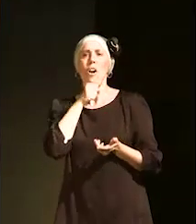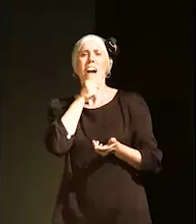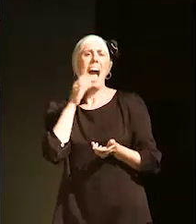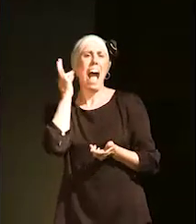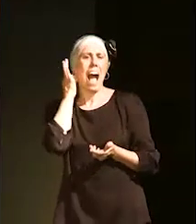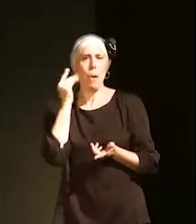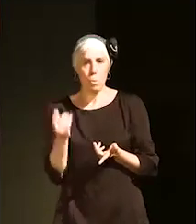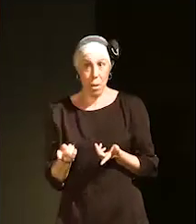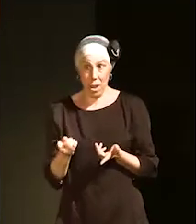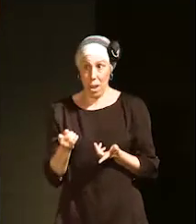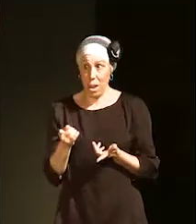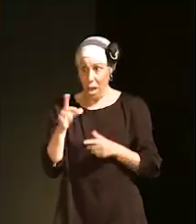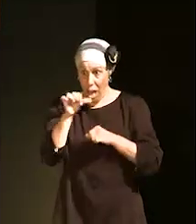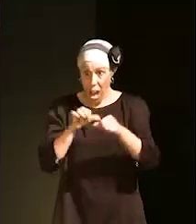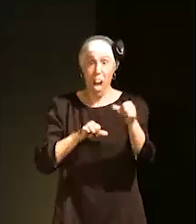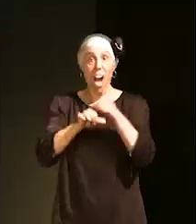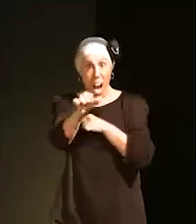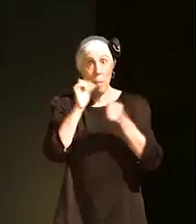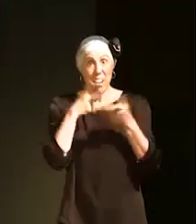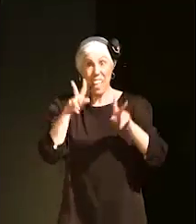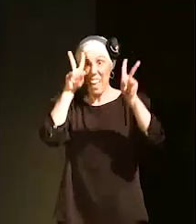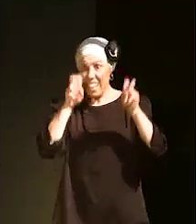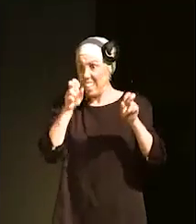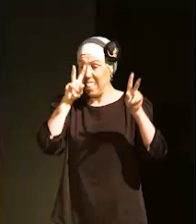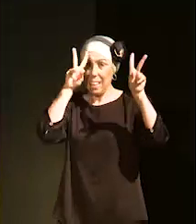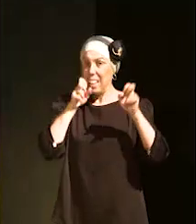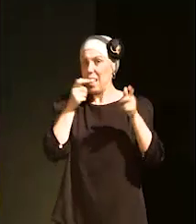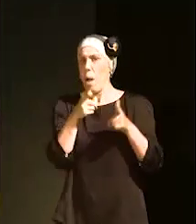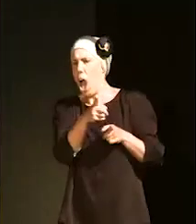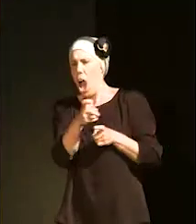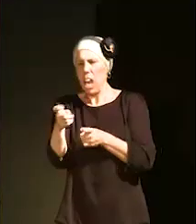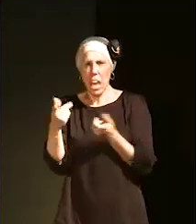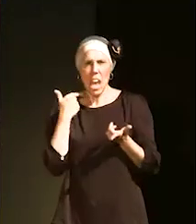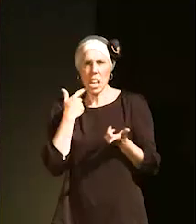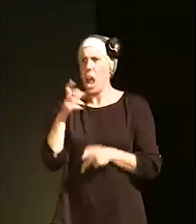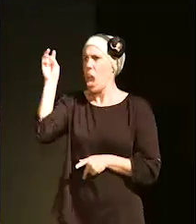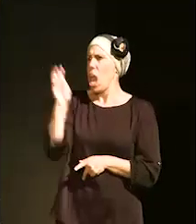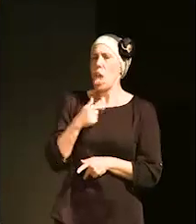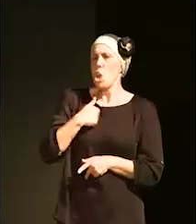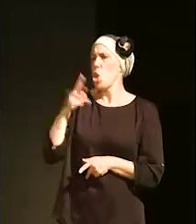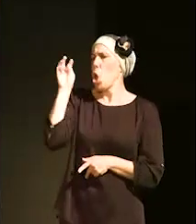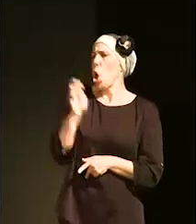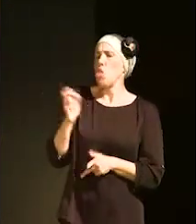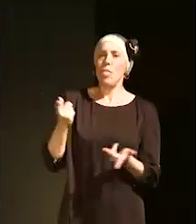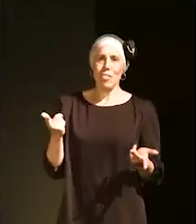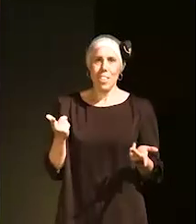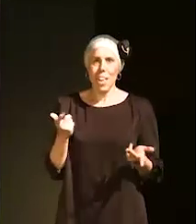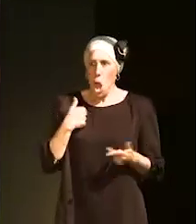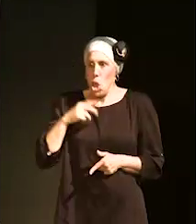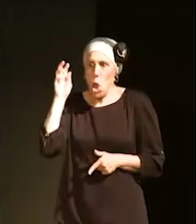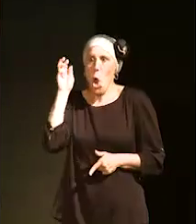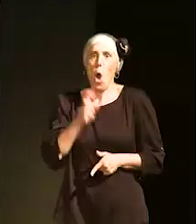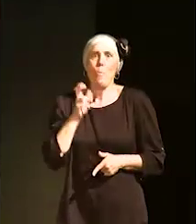allí aparecieron los temas de la guerra y el origen que las llevó a descubrir su propio origen indígena negado